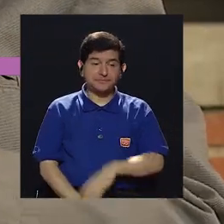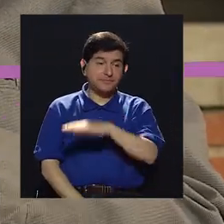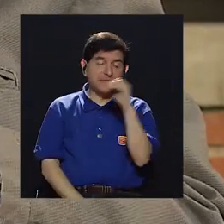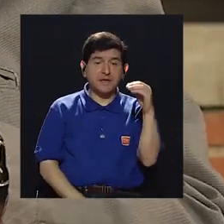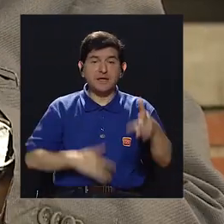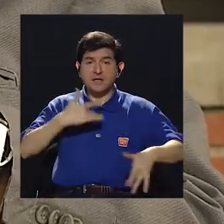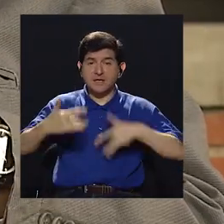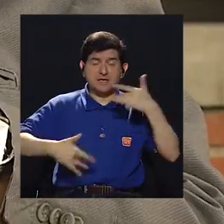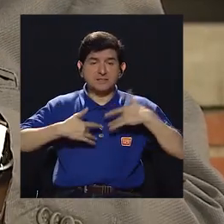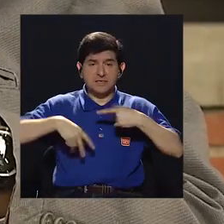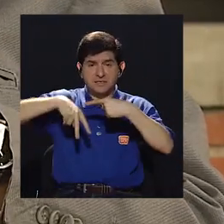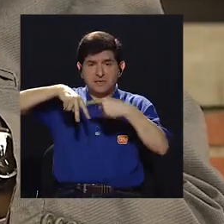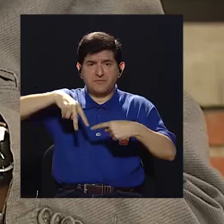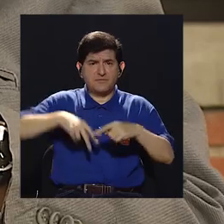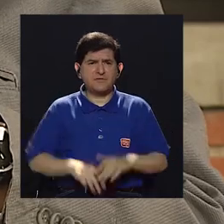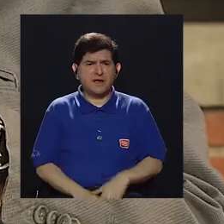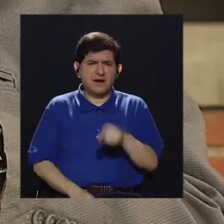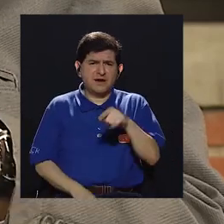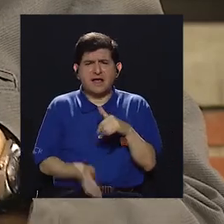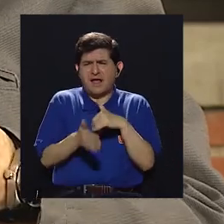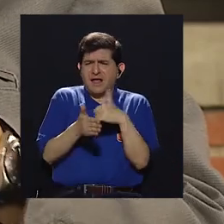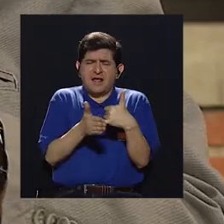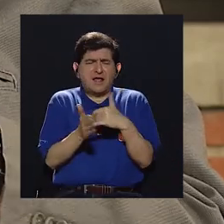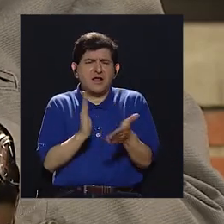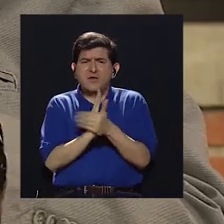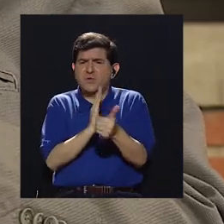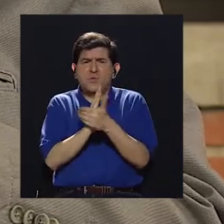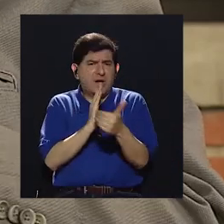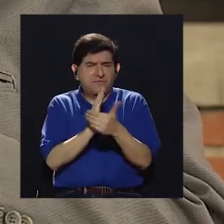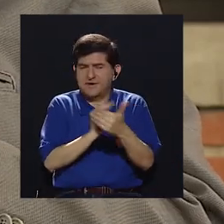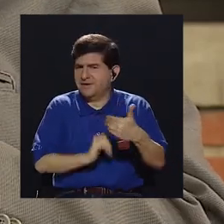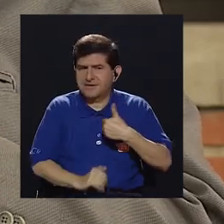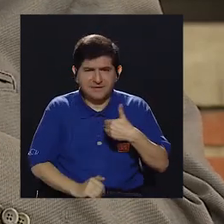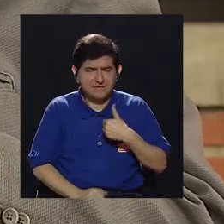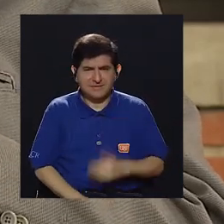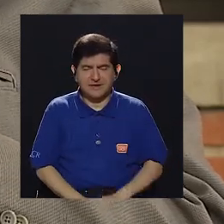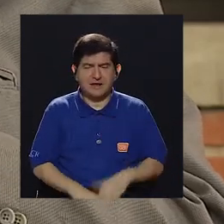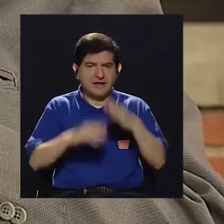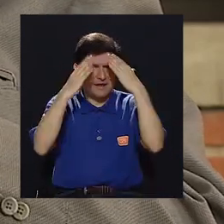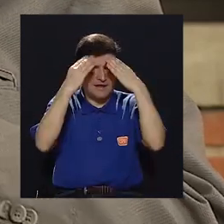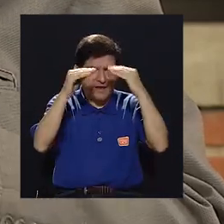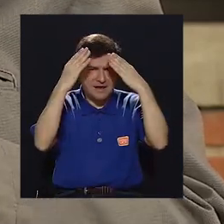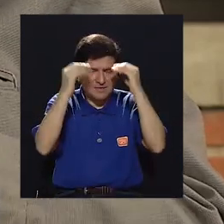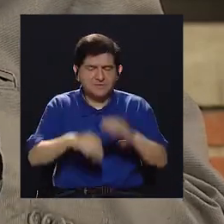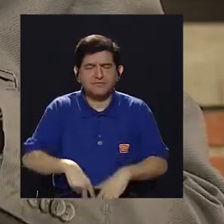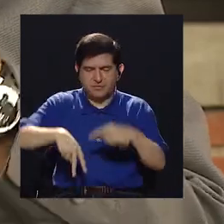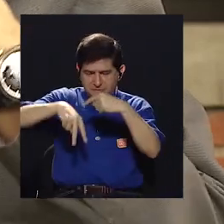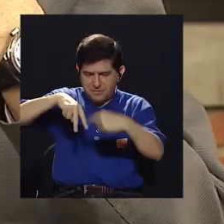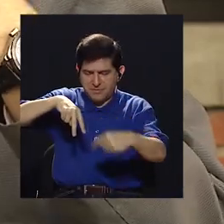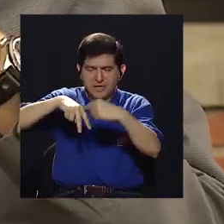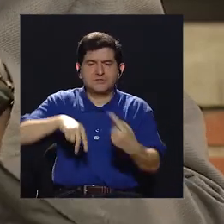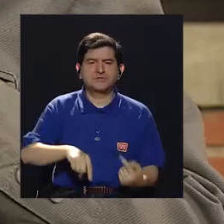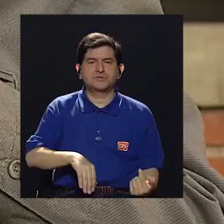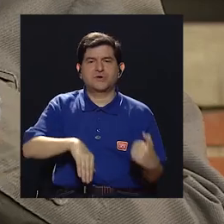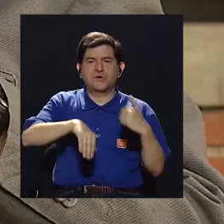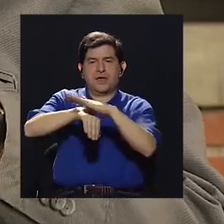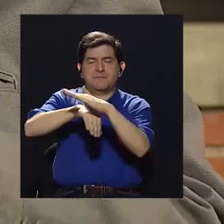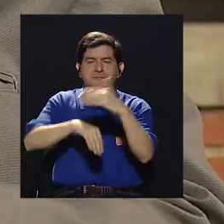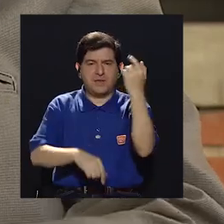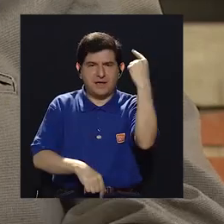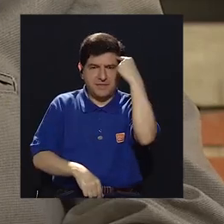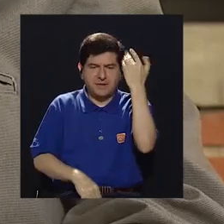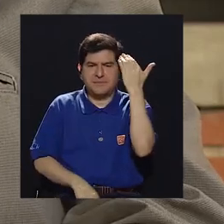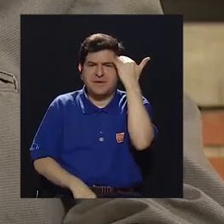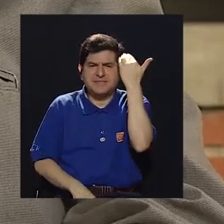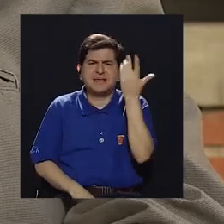veces, digamos, sentimos como que la pierna está floja porque se pierde esta capacidad de propiocepción, que es la información que las extremidades llevan al cerebro para saber